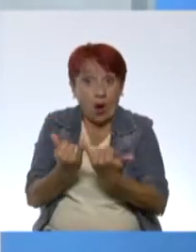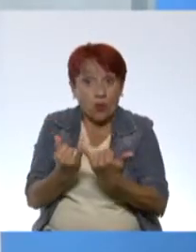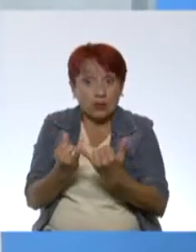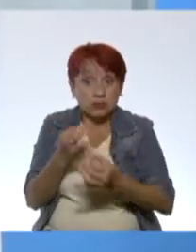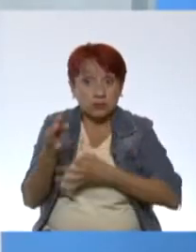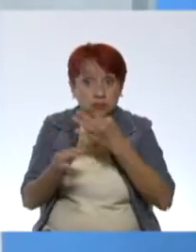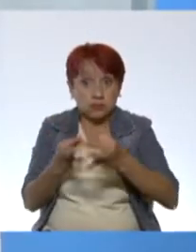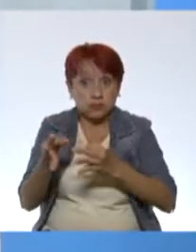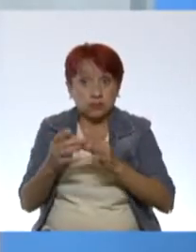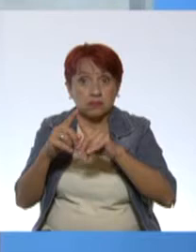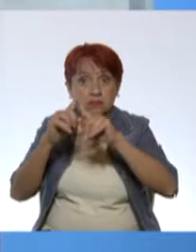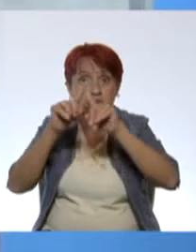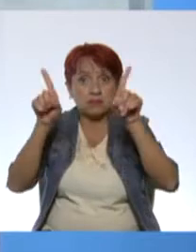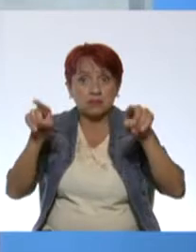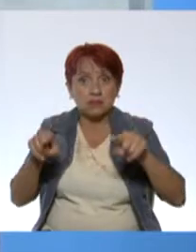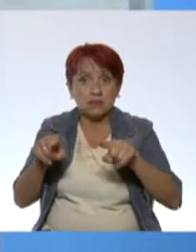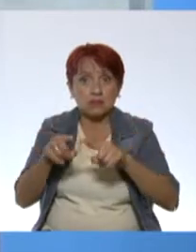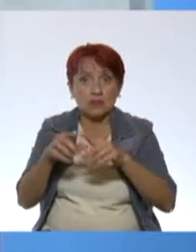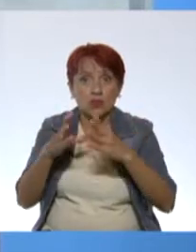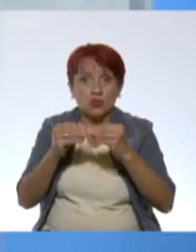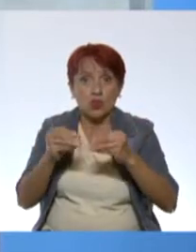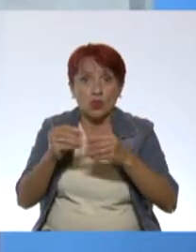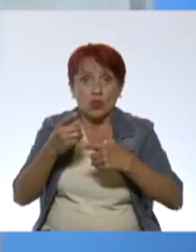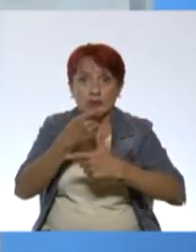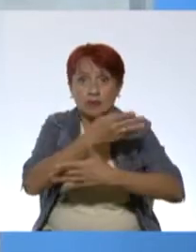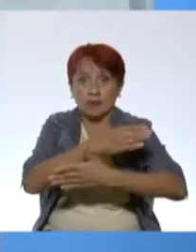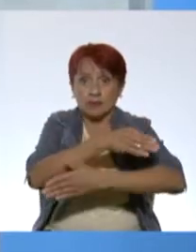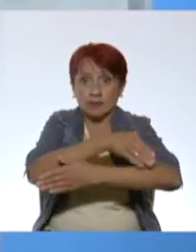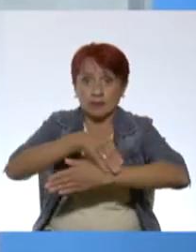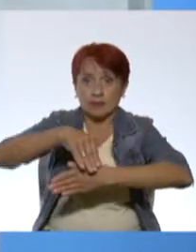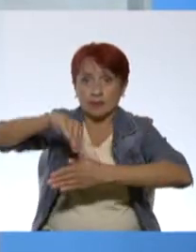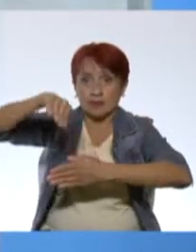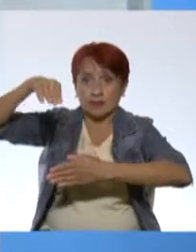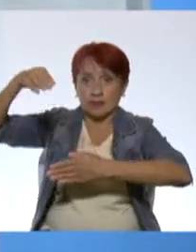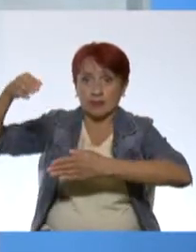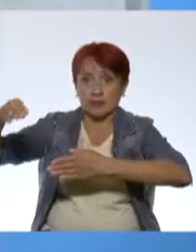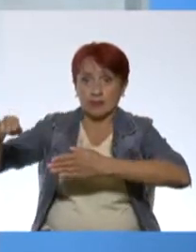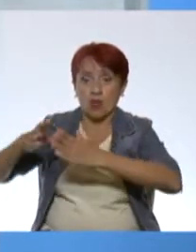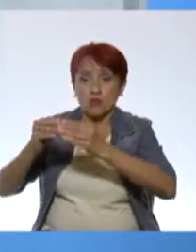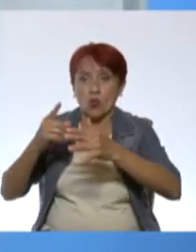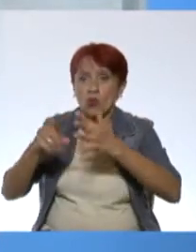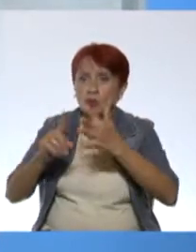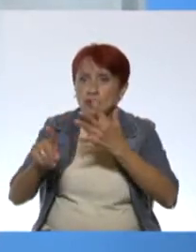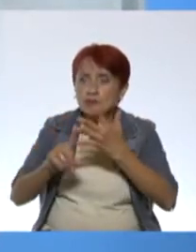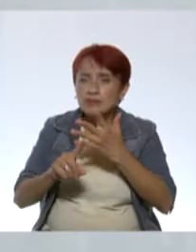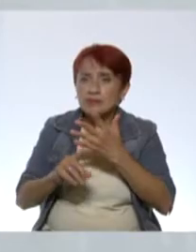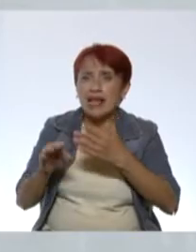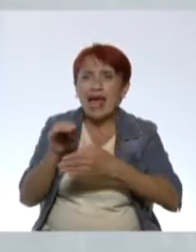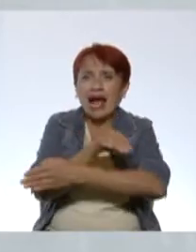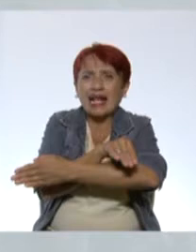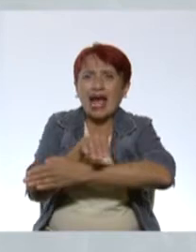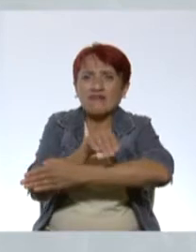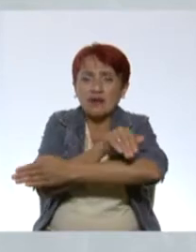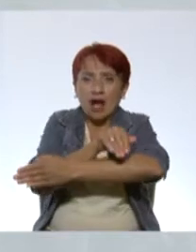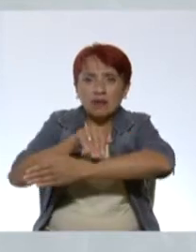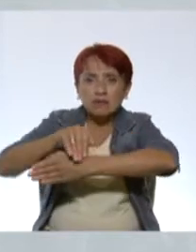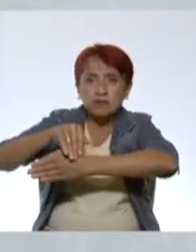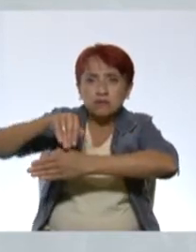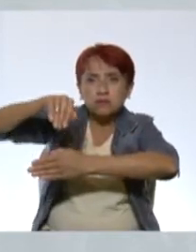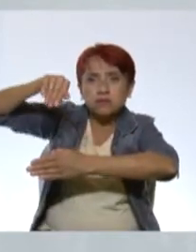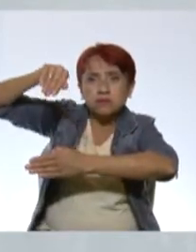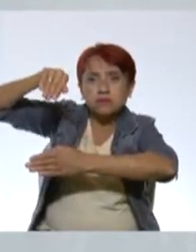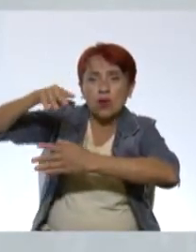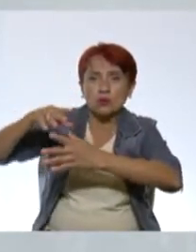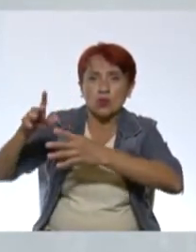momento ahora nos van a dar la gráfica, ¿ok? Nos van a dar la gráfica, y de la gráfica nosotros vamos a